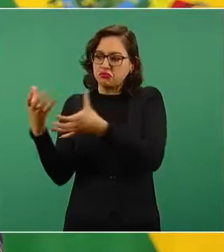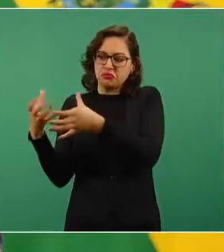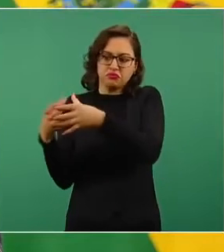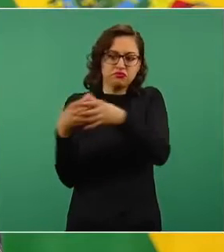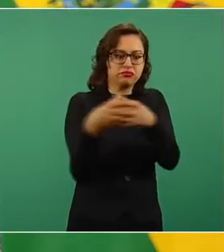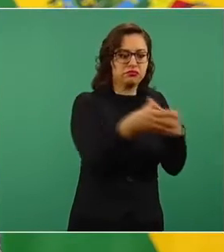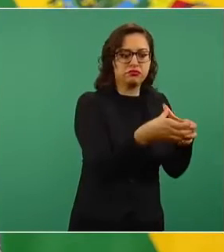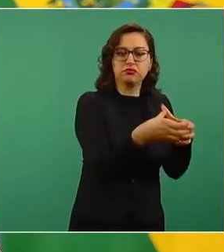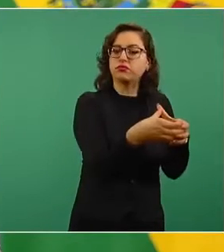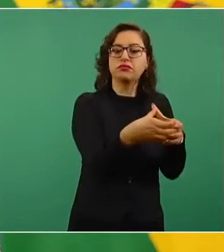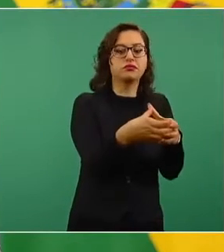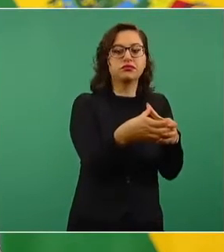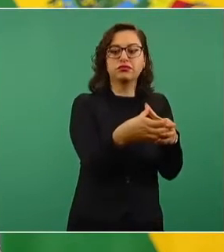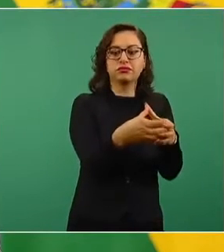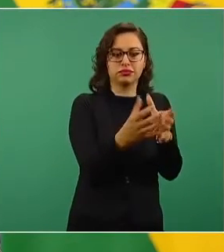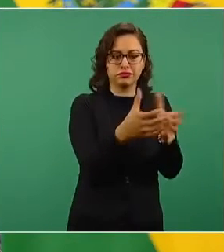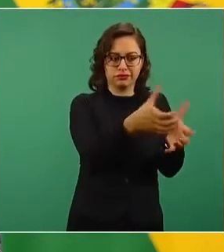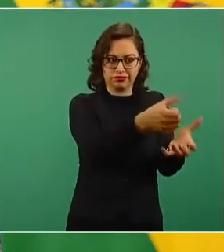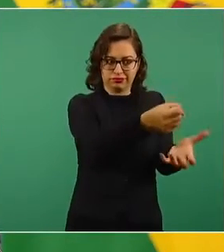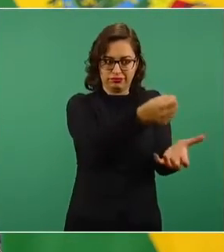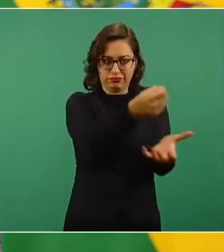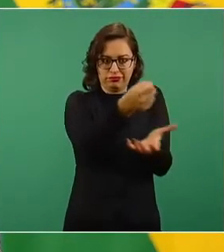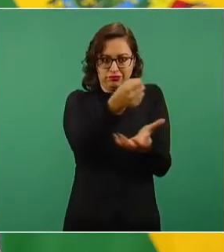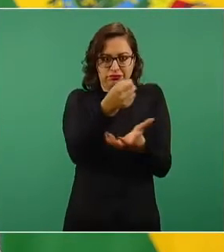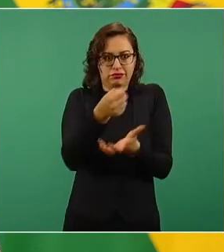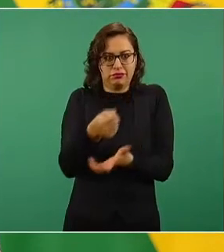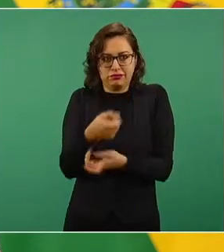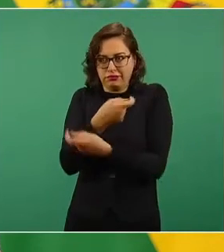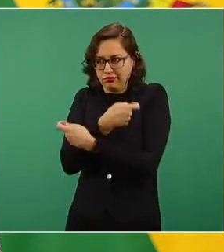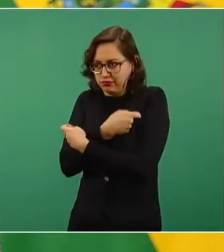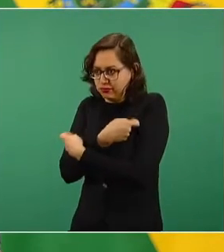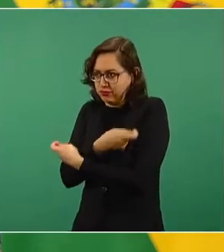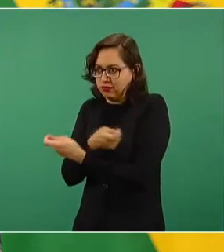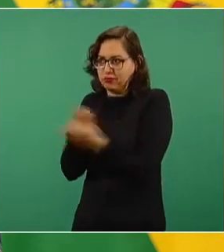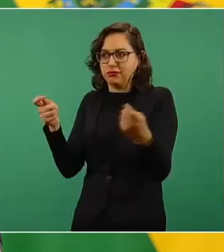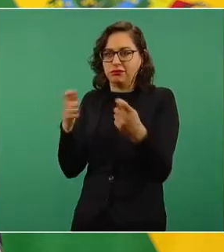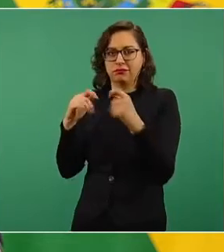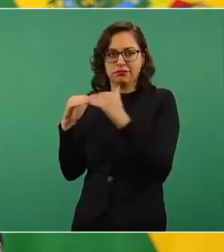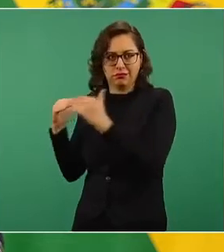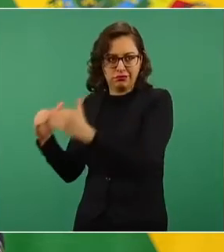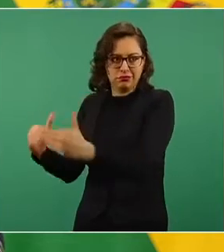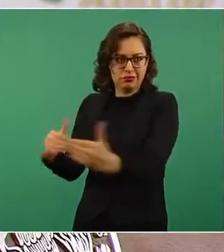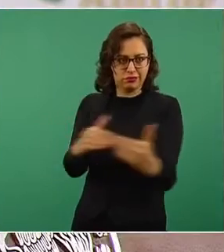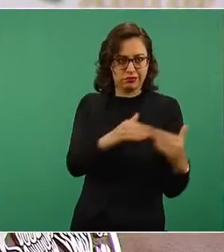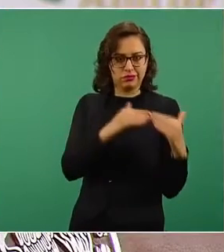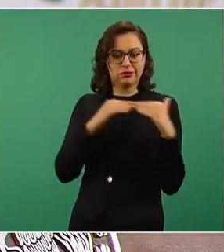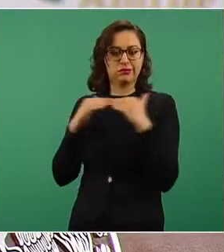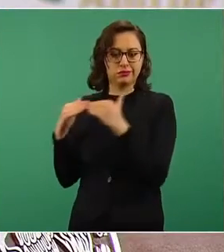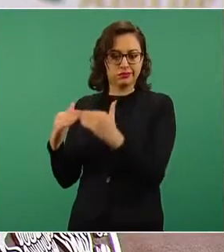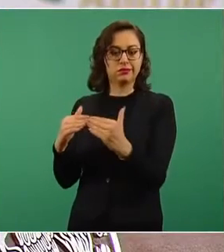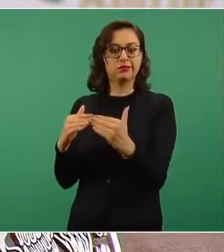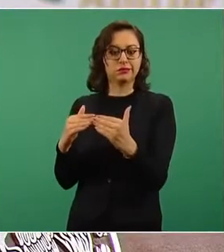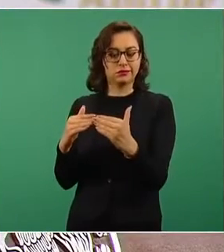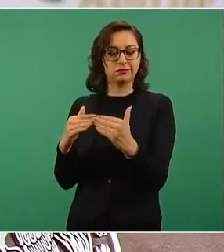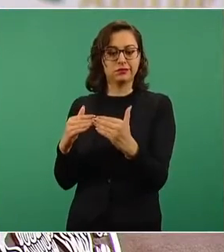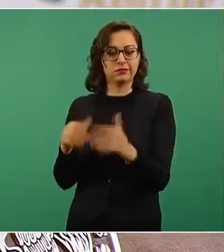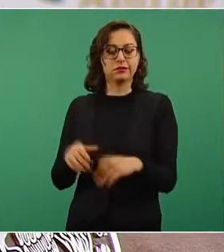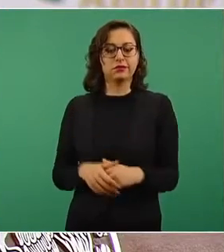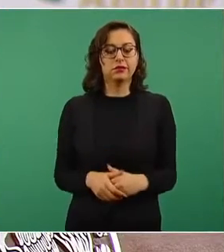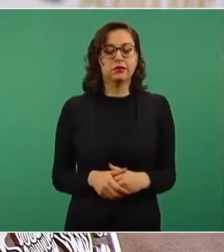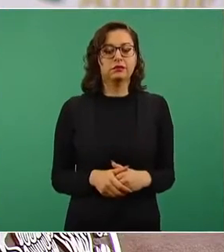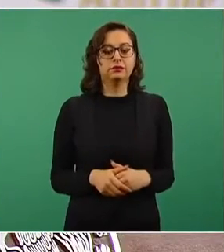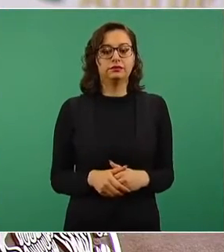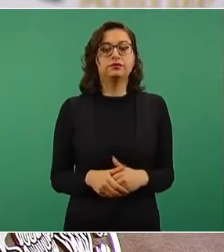pasamos a ser la quinta economía, el quinto país mejor distribuido el ingreso. aumentamos